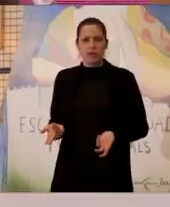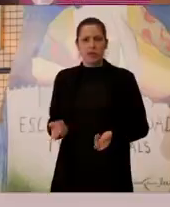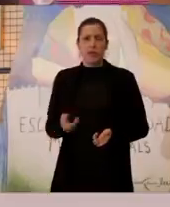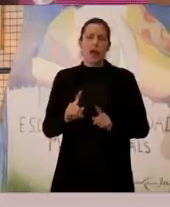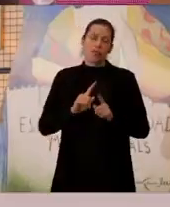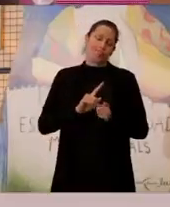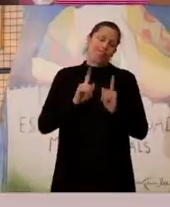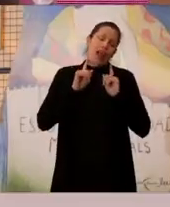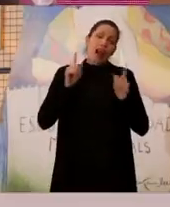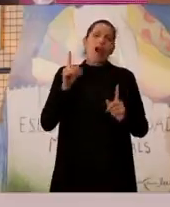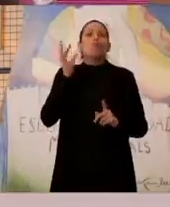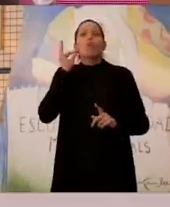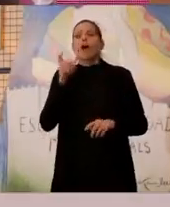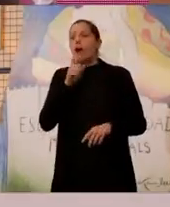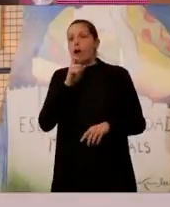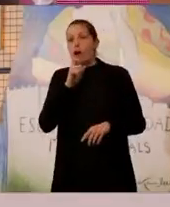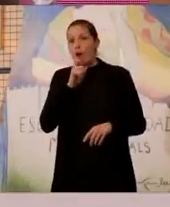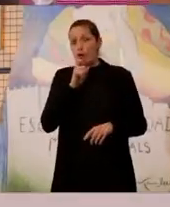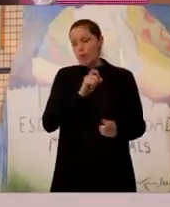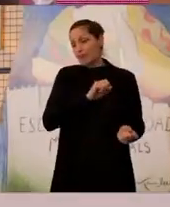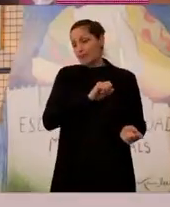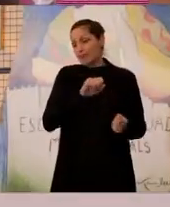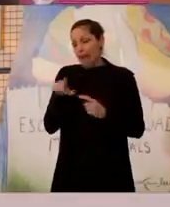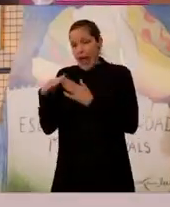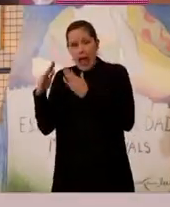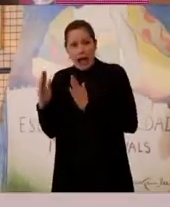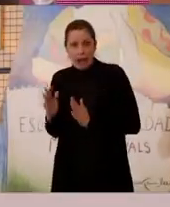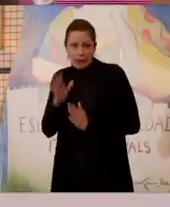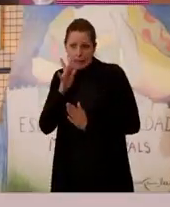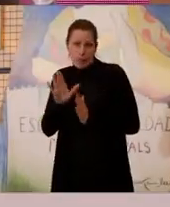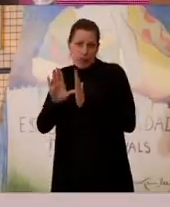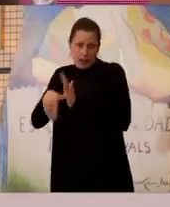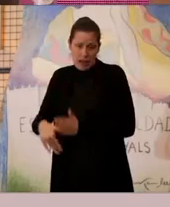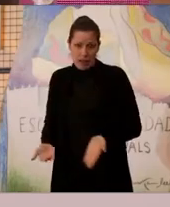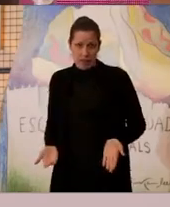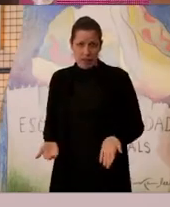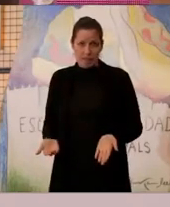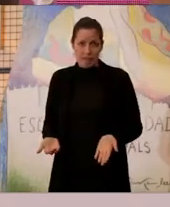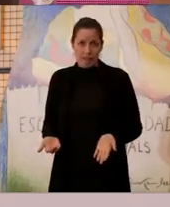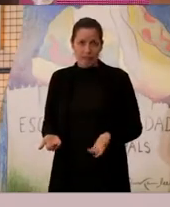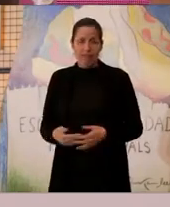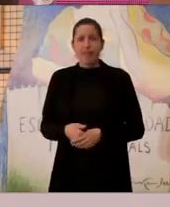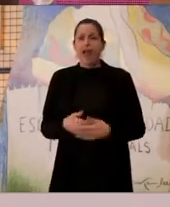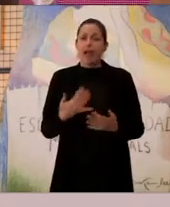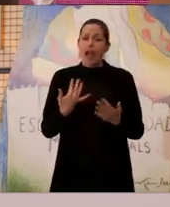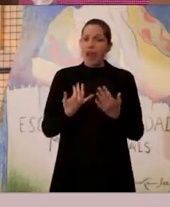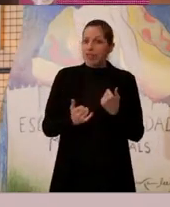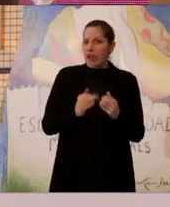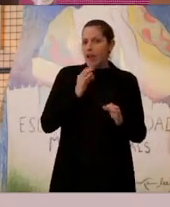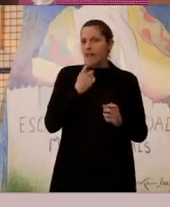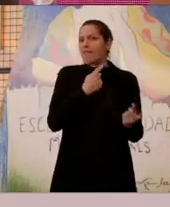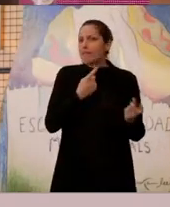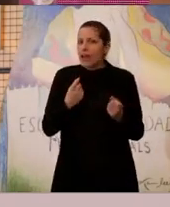ya están llegando tarde para lo que tenían que hacer Entonces ni la organización del tiempo ni del espacio ni